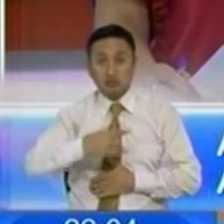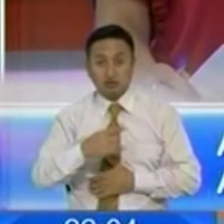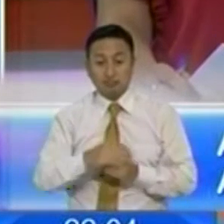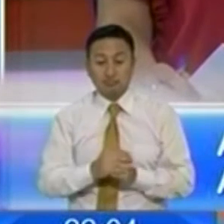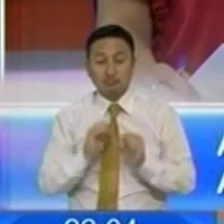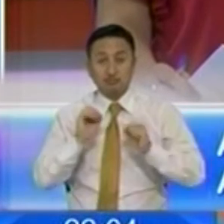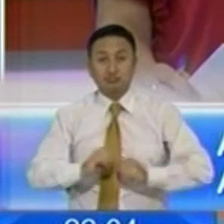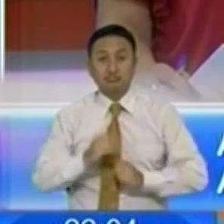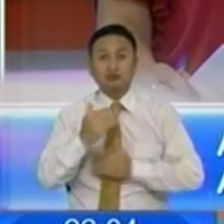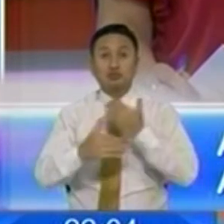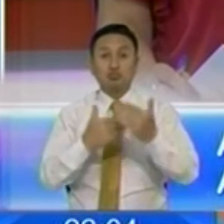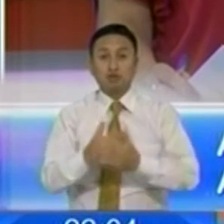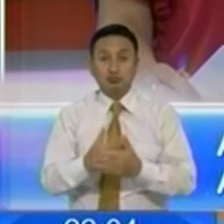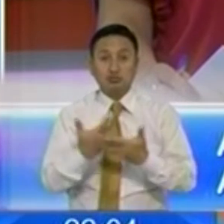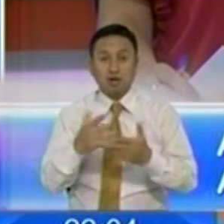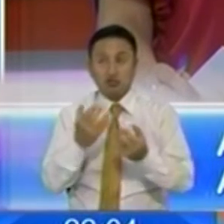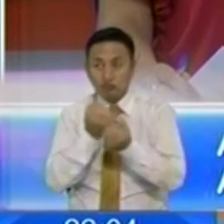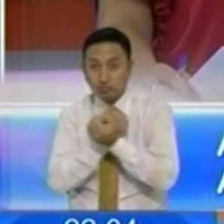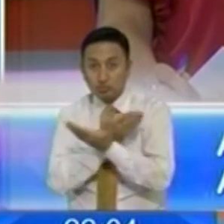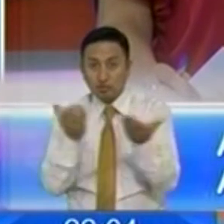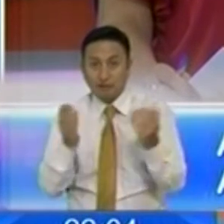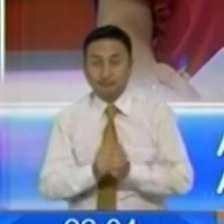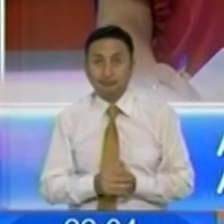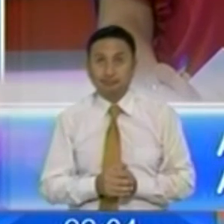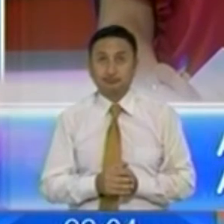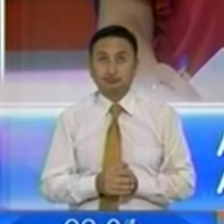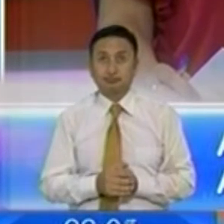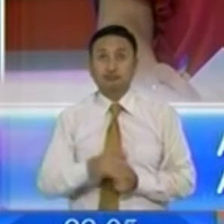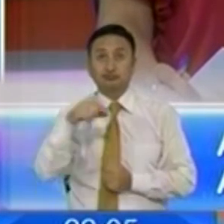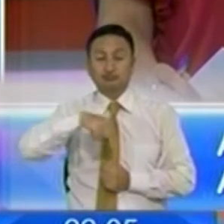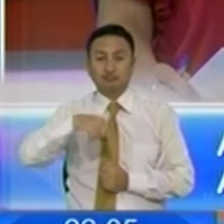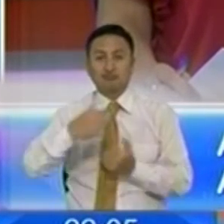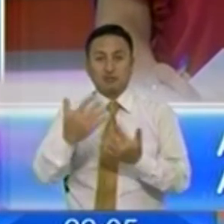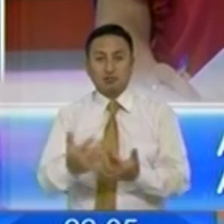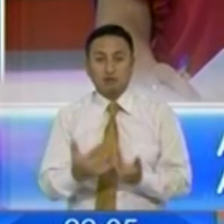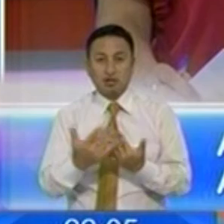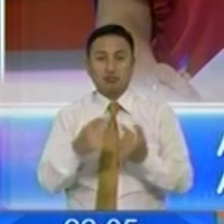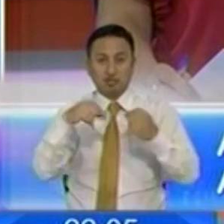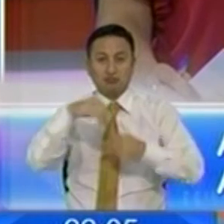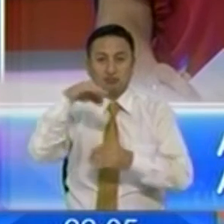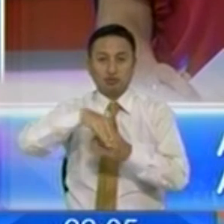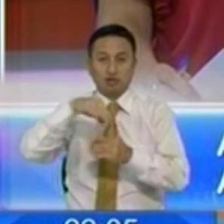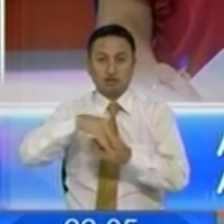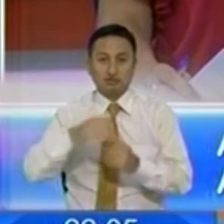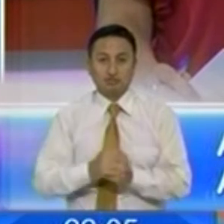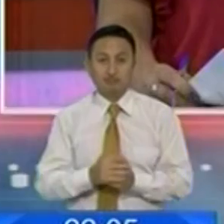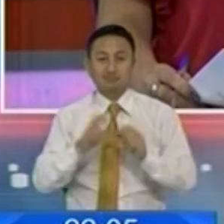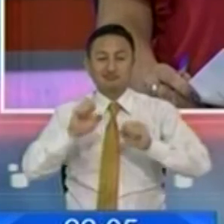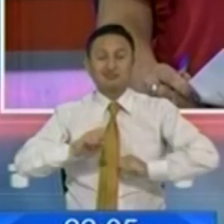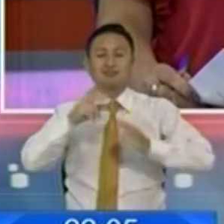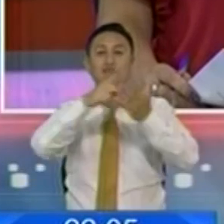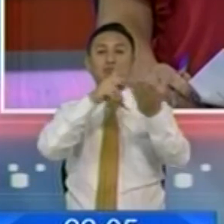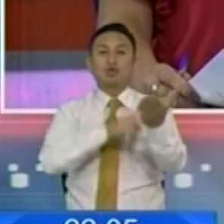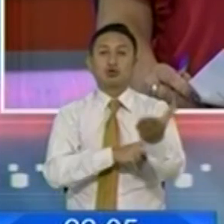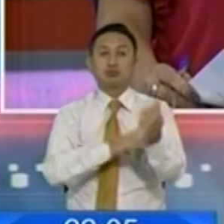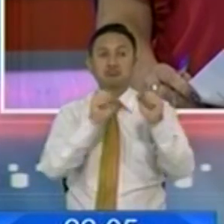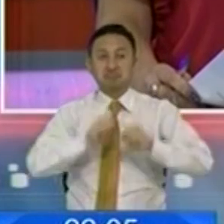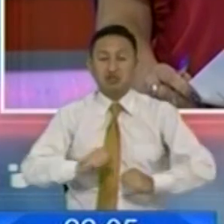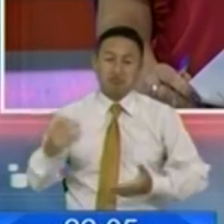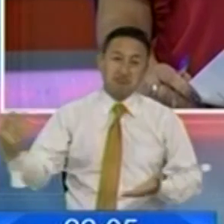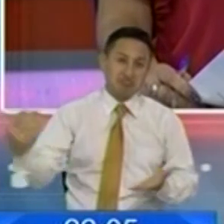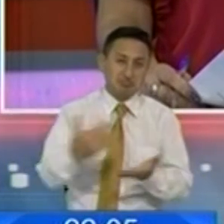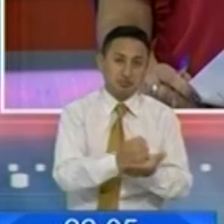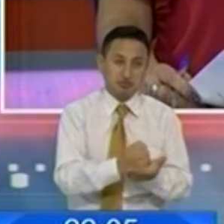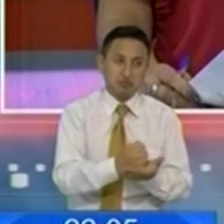a conocer en los próximos minutos. Estaremos atentos a esta votación en base a este proyecto que espera una recaudación